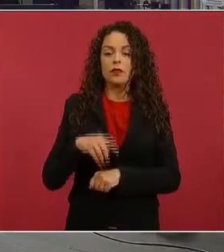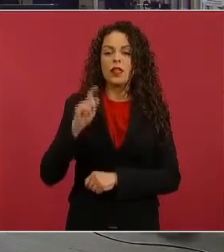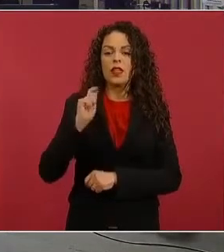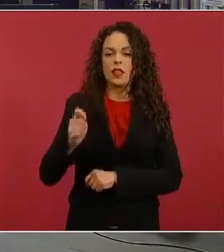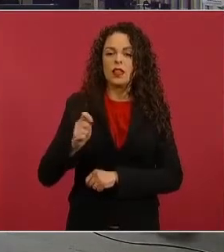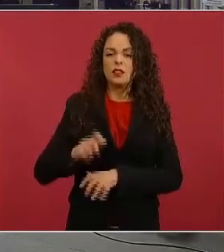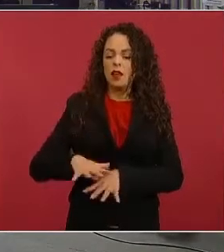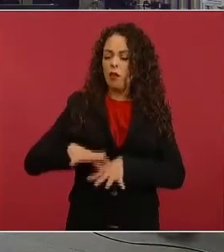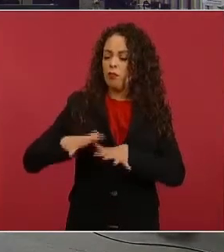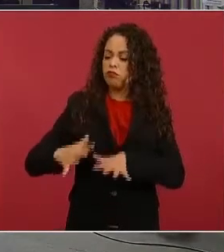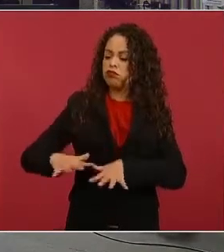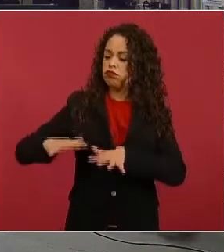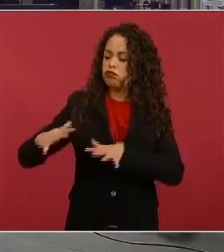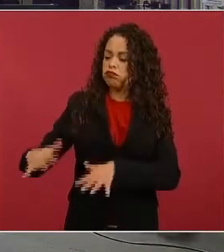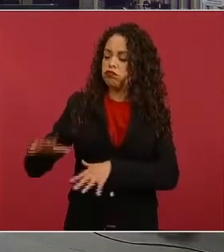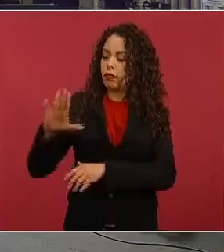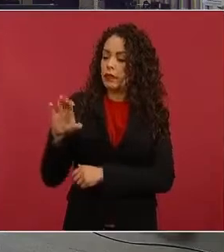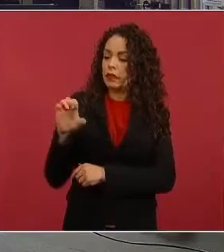flotantes